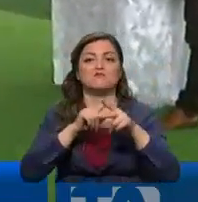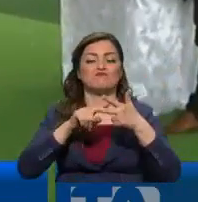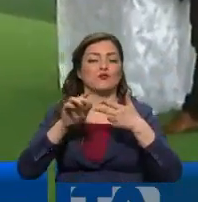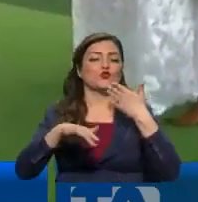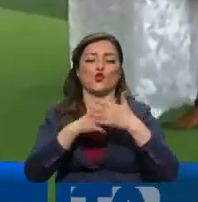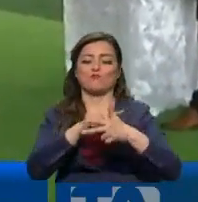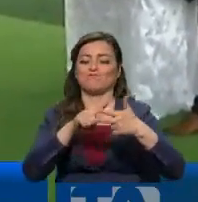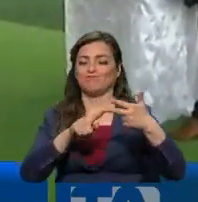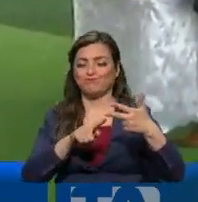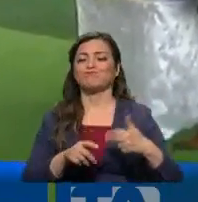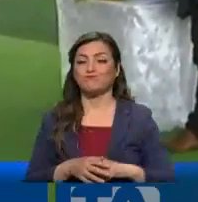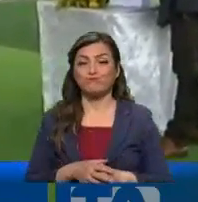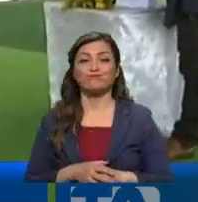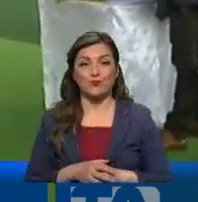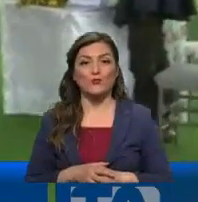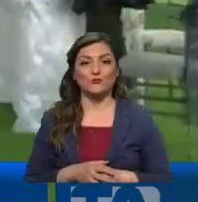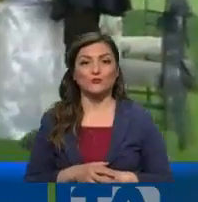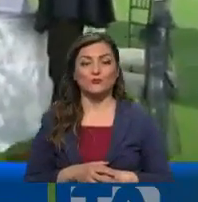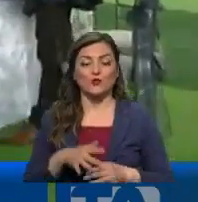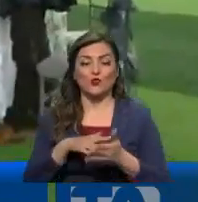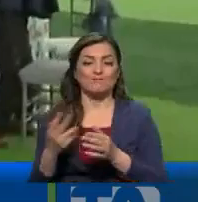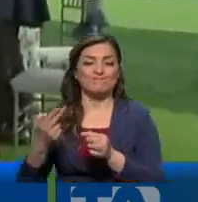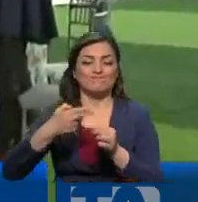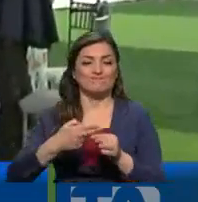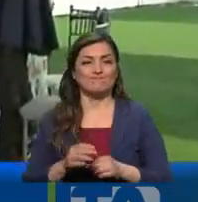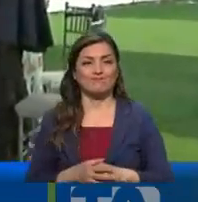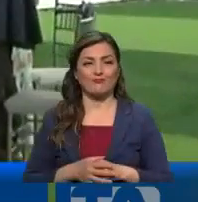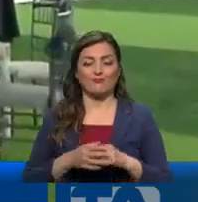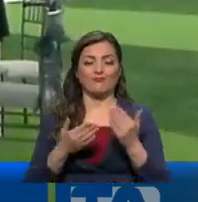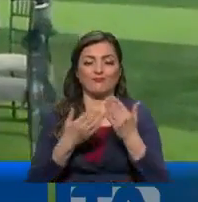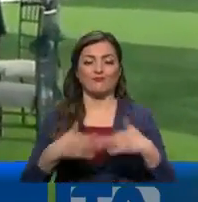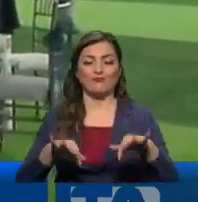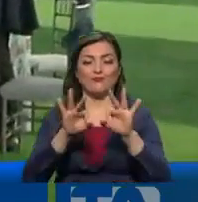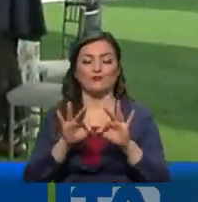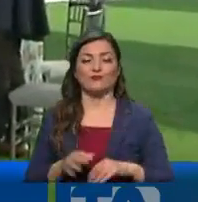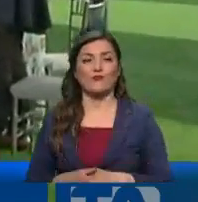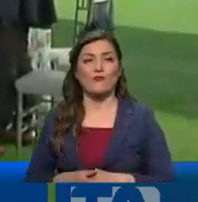todas las medidas de bioseguridad para poder tenerlos aquí y llevar a cabo este emblemático evento.